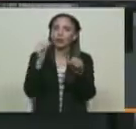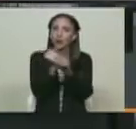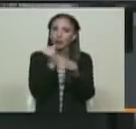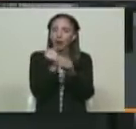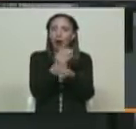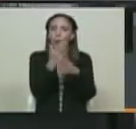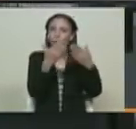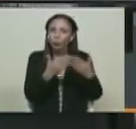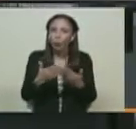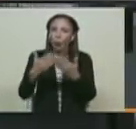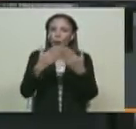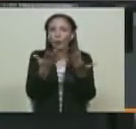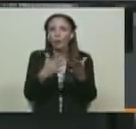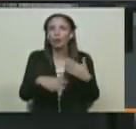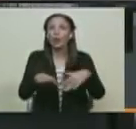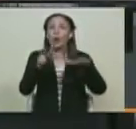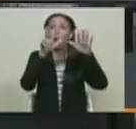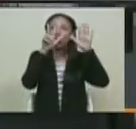Chamba Juvenil.